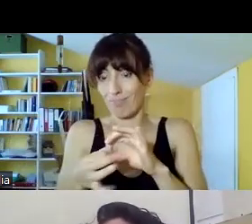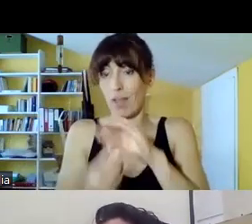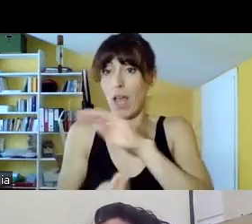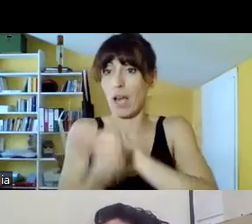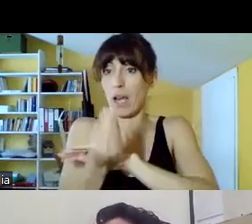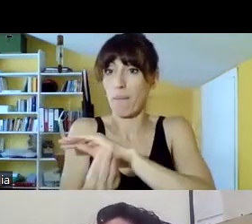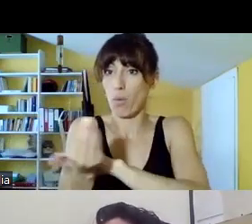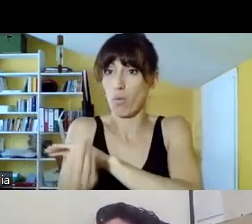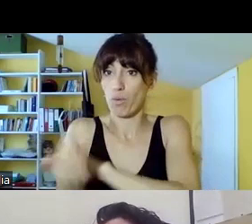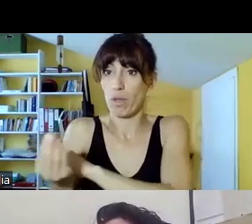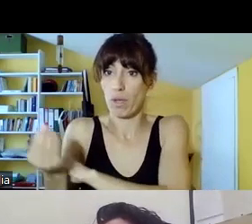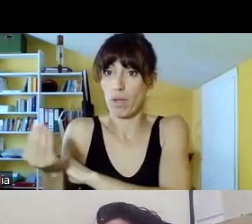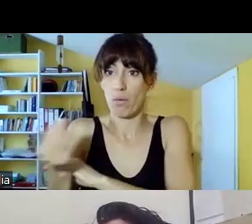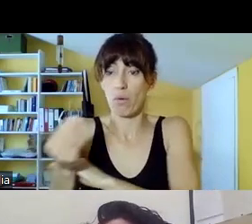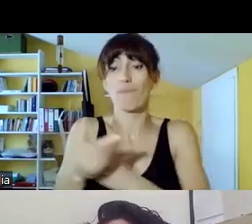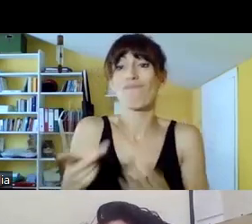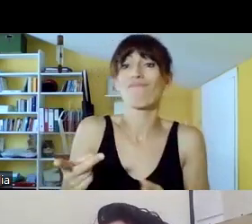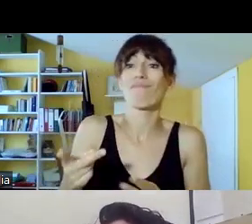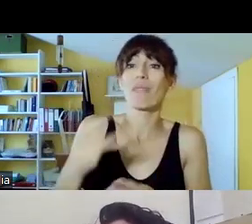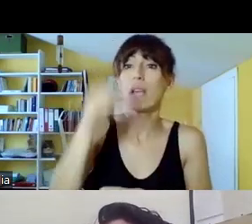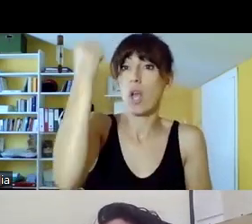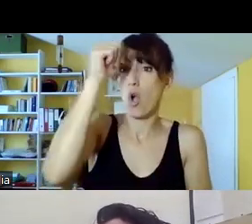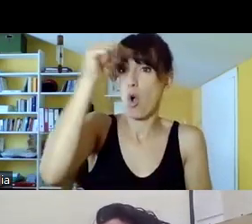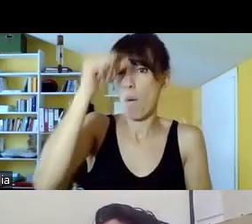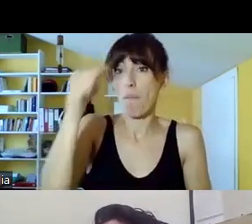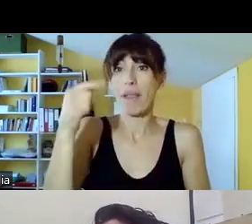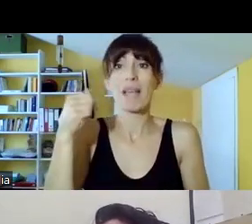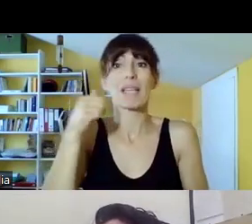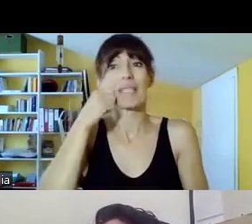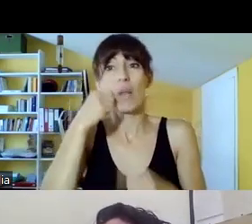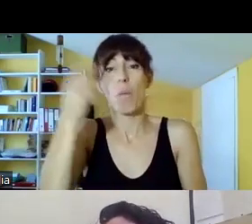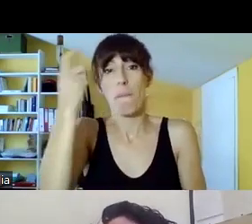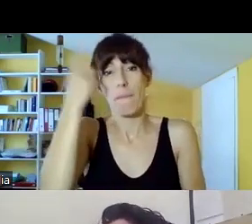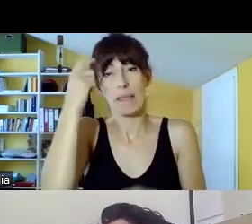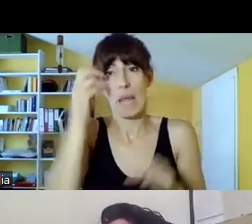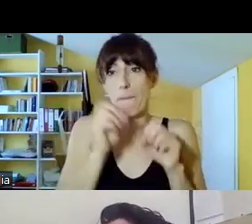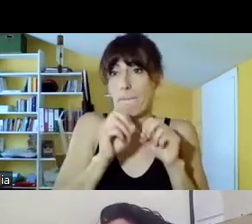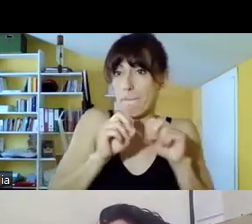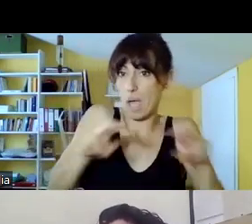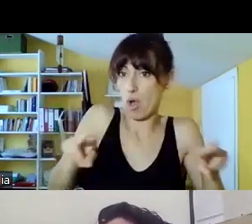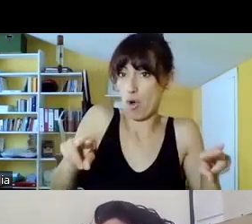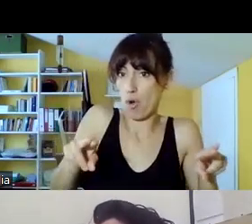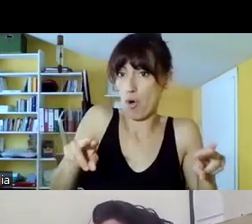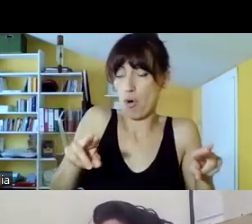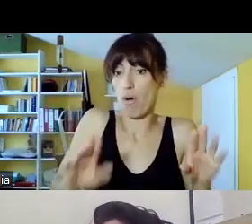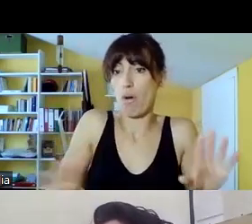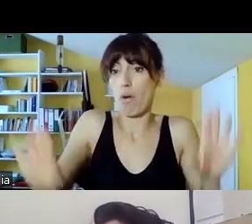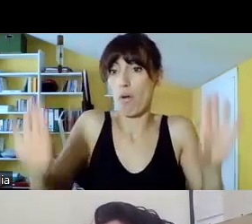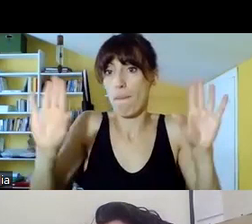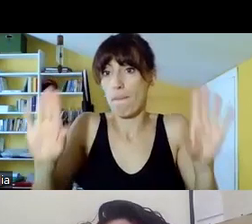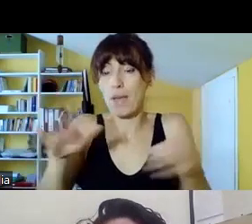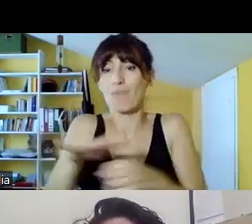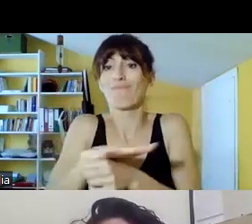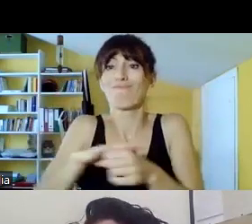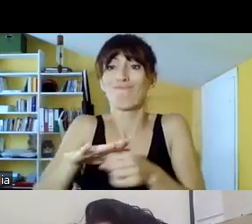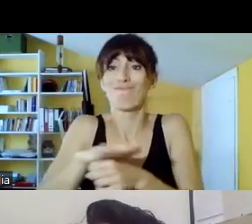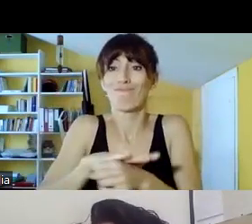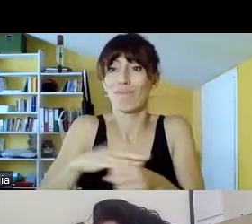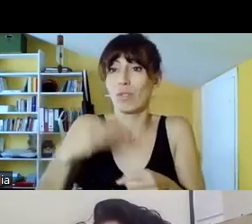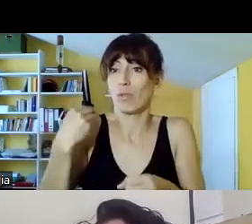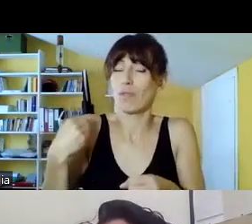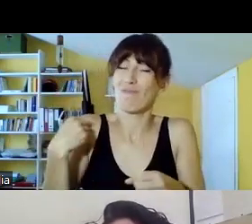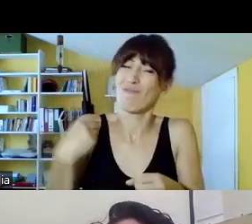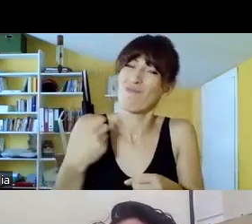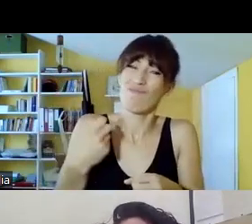reproductivo, y ellos nos pondrían a peor salud mental. Sin embargo, la evidencia que hay en este ámbito es poco